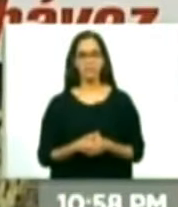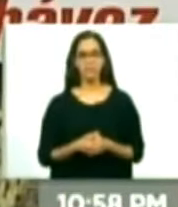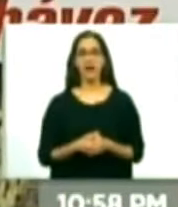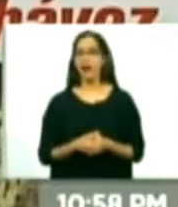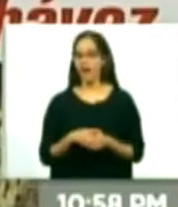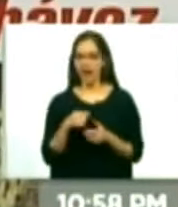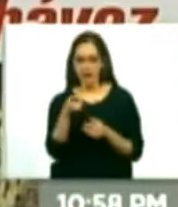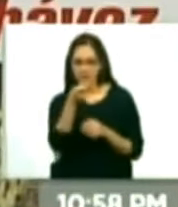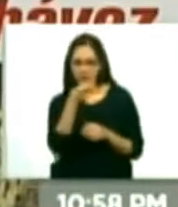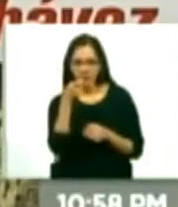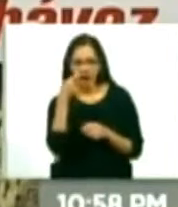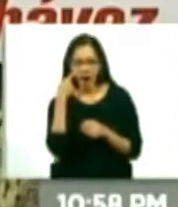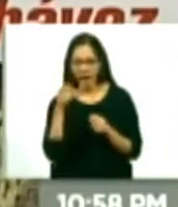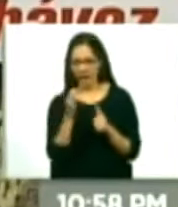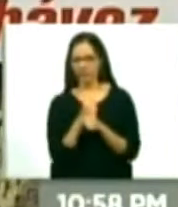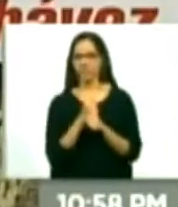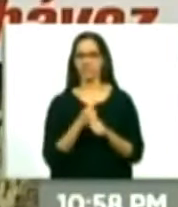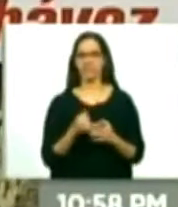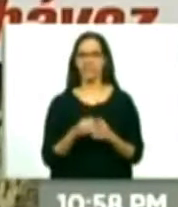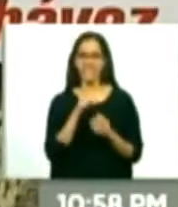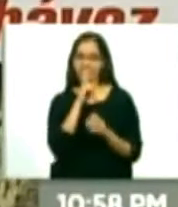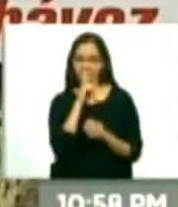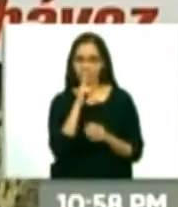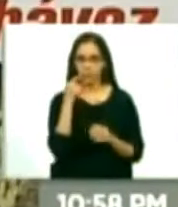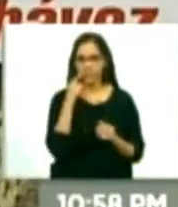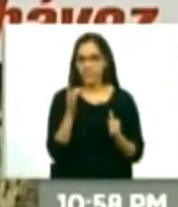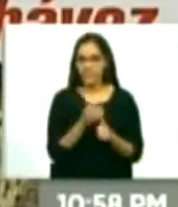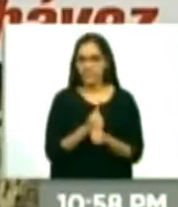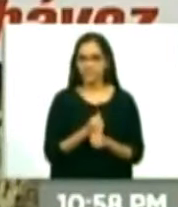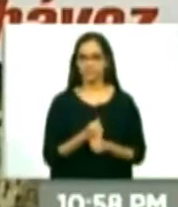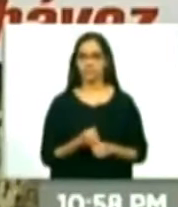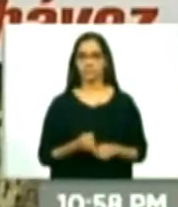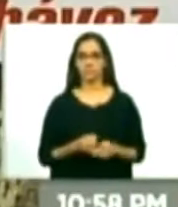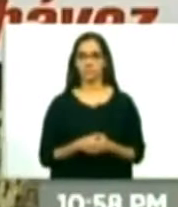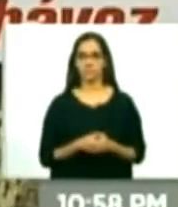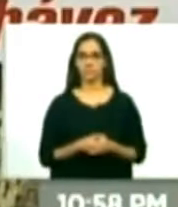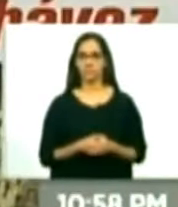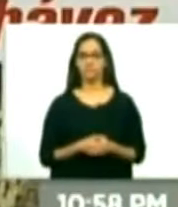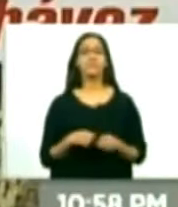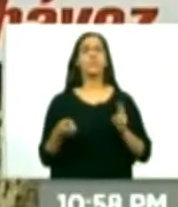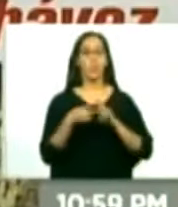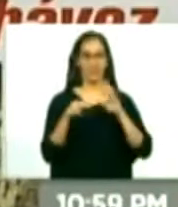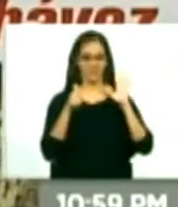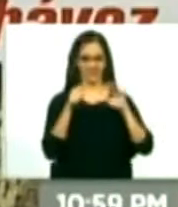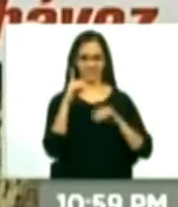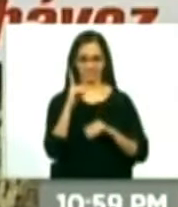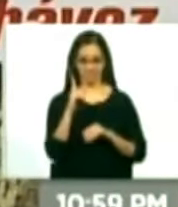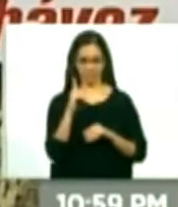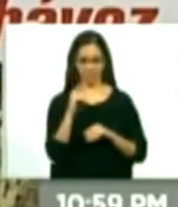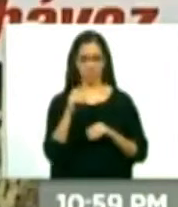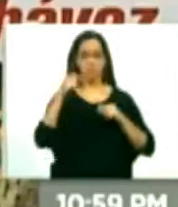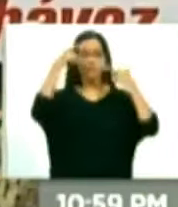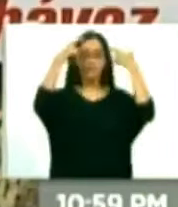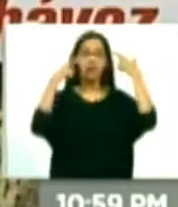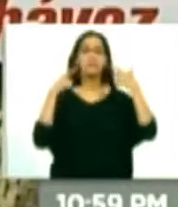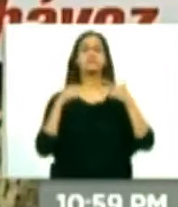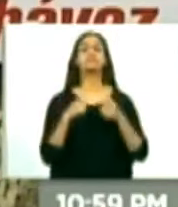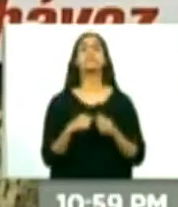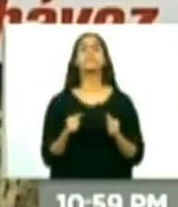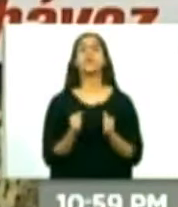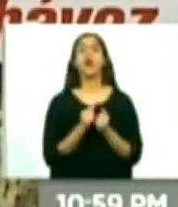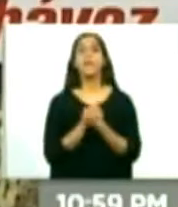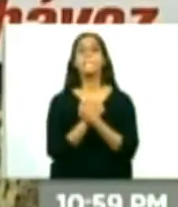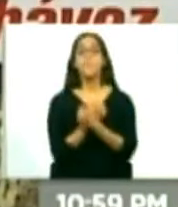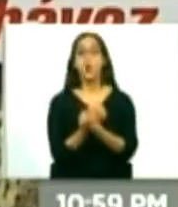Cazando huirpa. Están ahí, calladitos, a ver qué agarran. A ver qué agarran. Numeral 6D, con Chávez, por